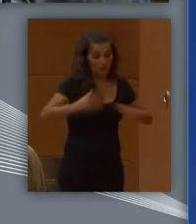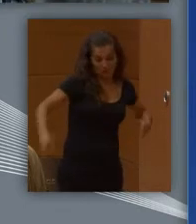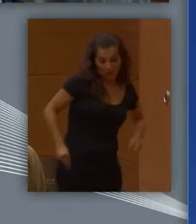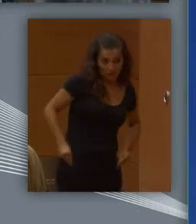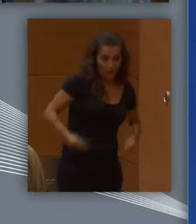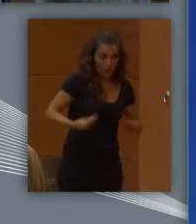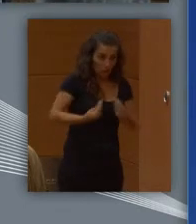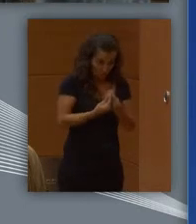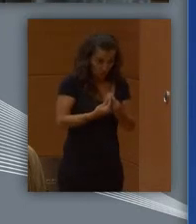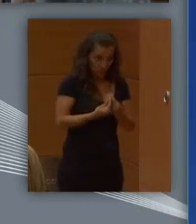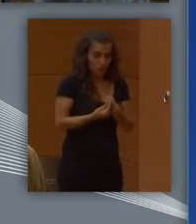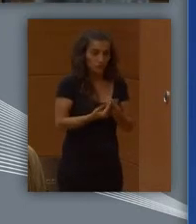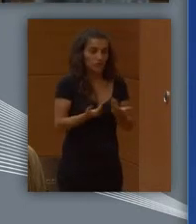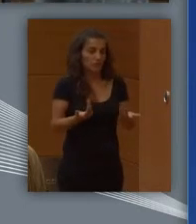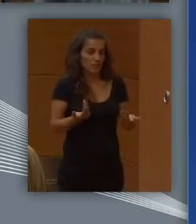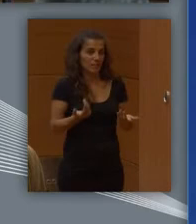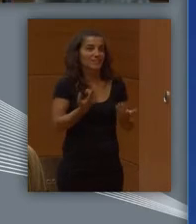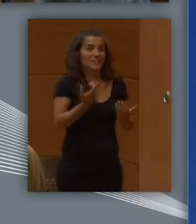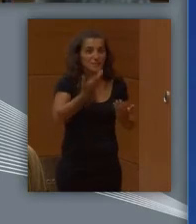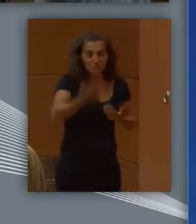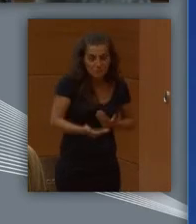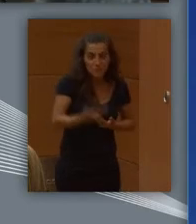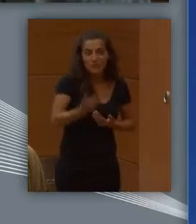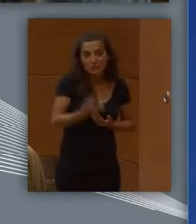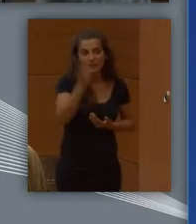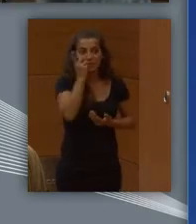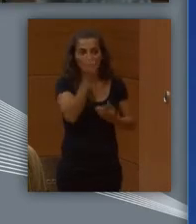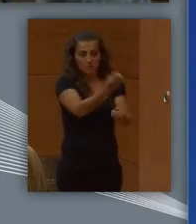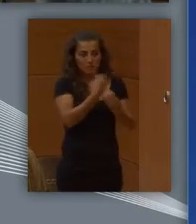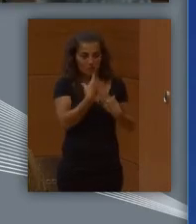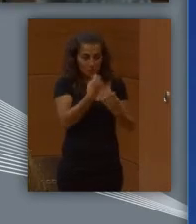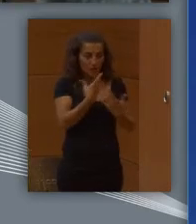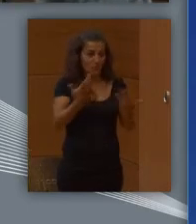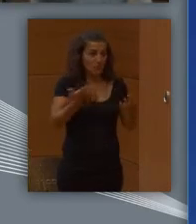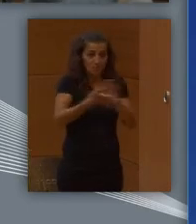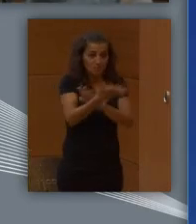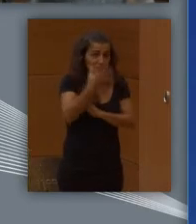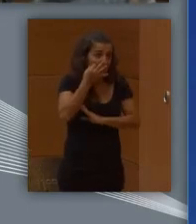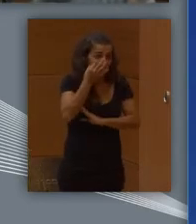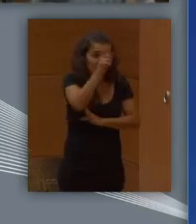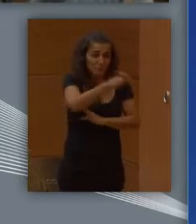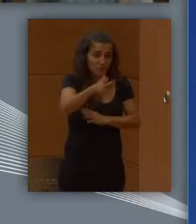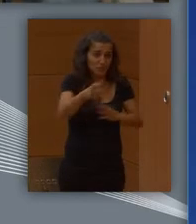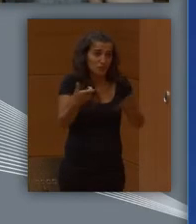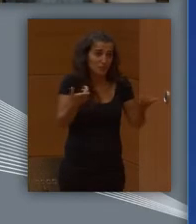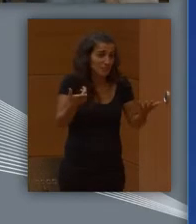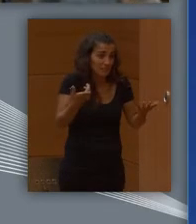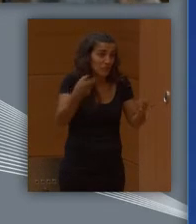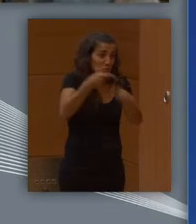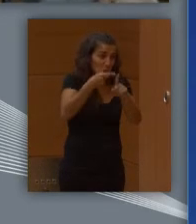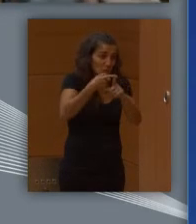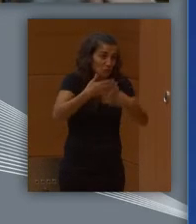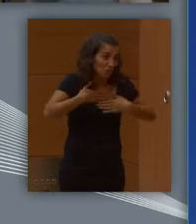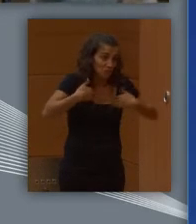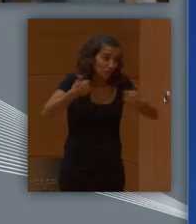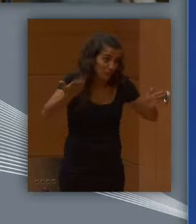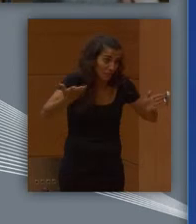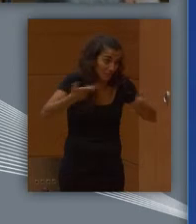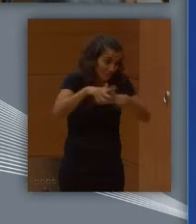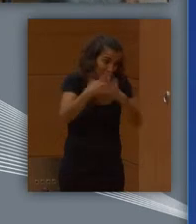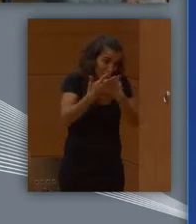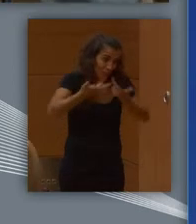el medio, el teléfono móvil, para dar información. Porque la gente lo usa bueno, en cualquier estado, ¿no? Entonces,